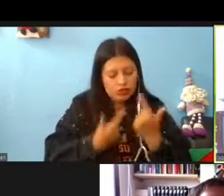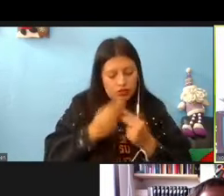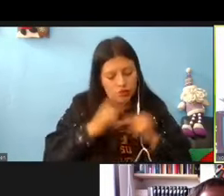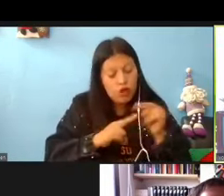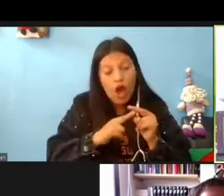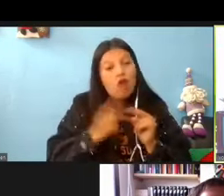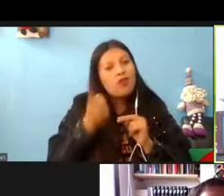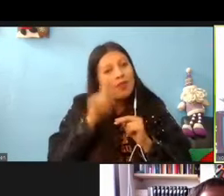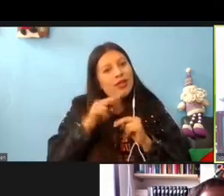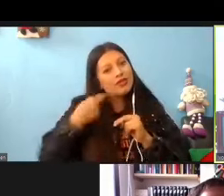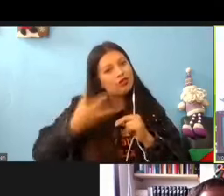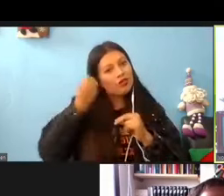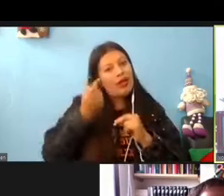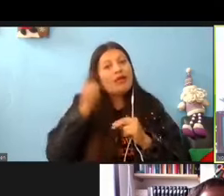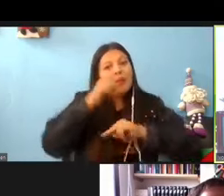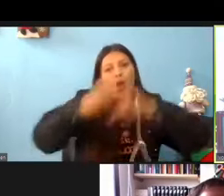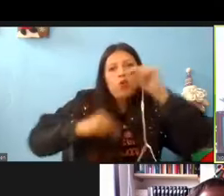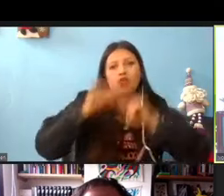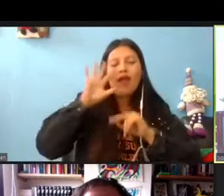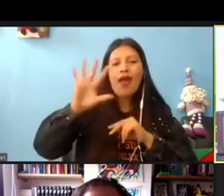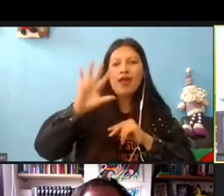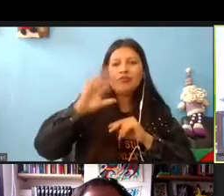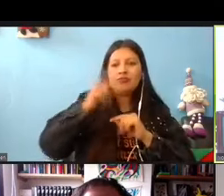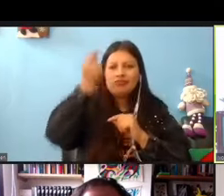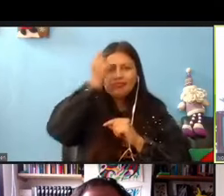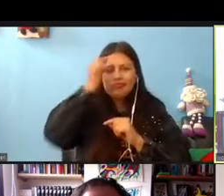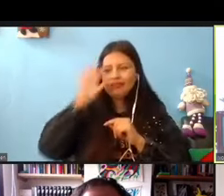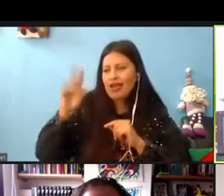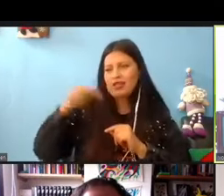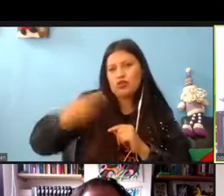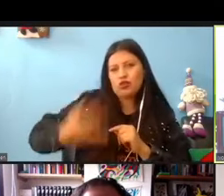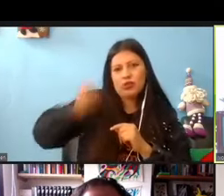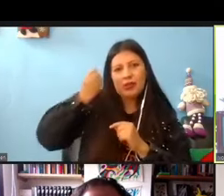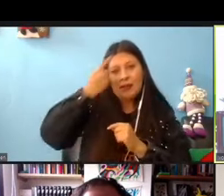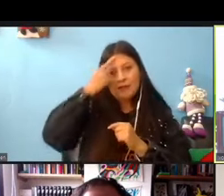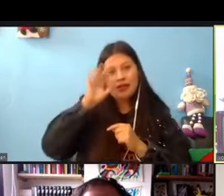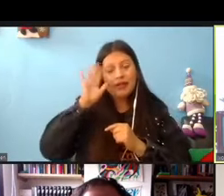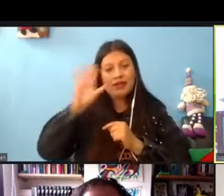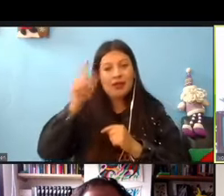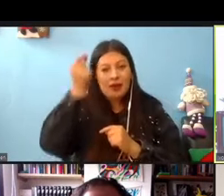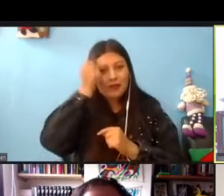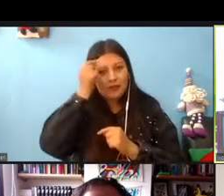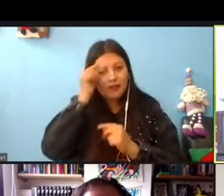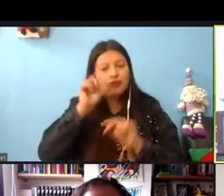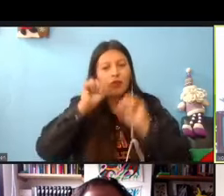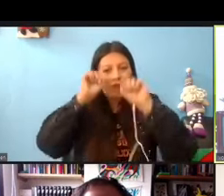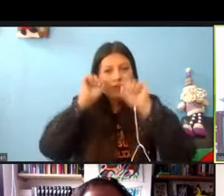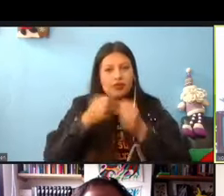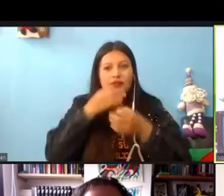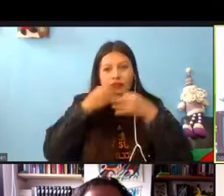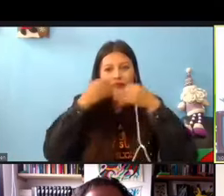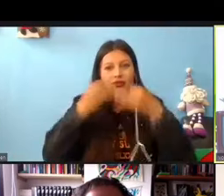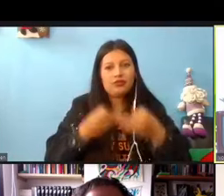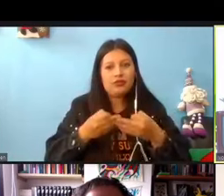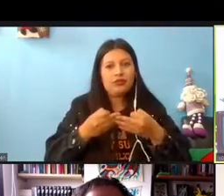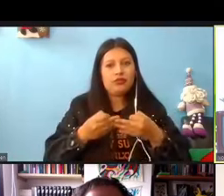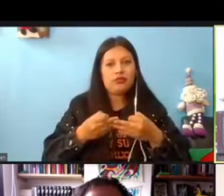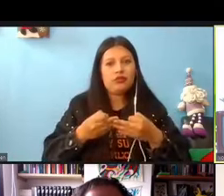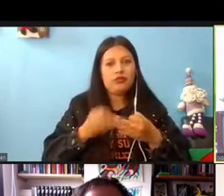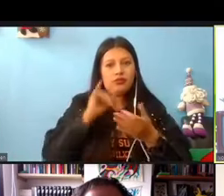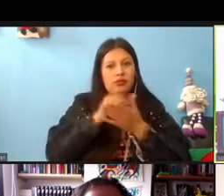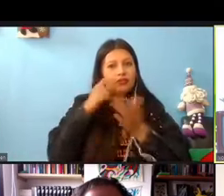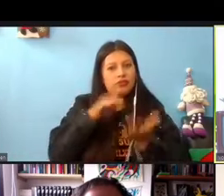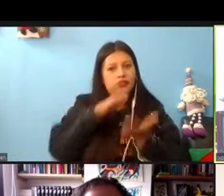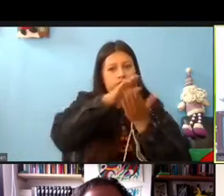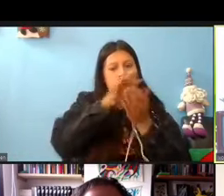también construyan la memoria sobre esa historia, para que esa memoria nos pueda realmente, como lo llamamos en el